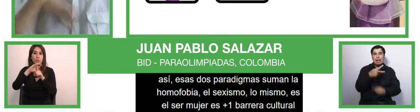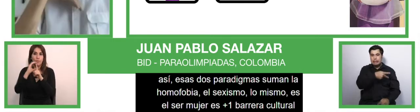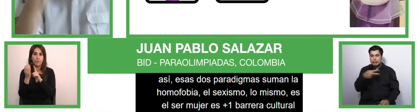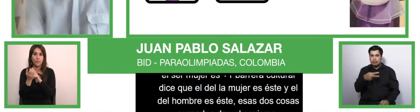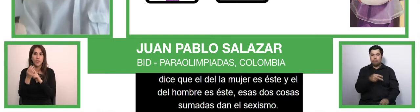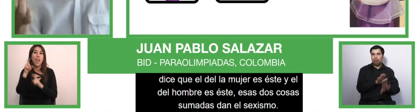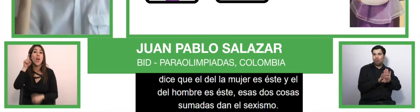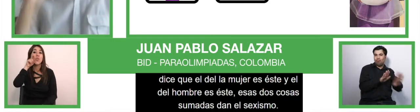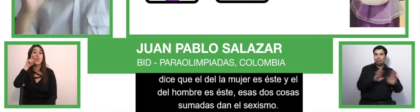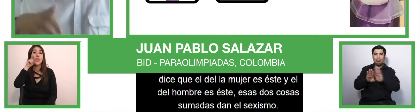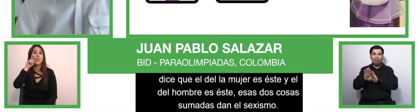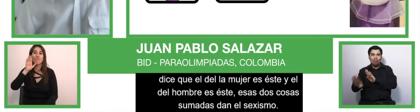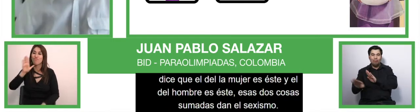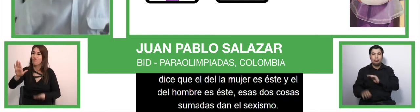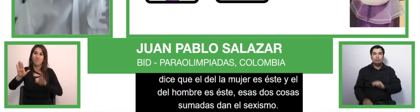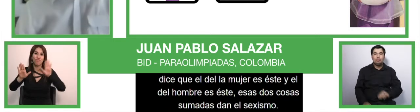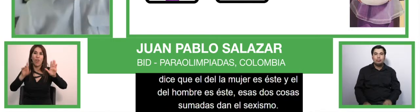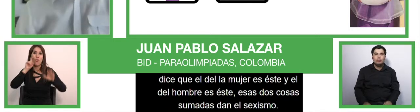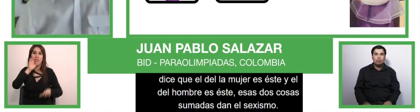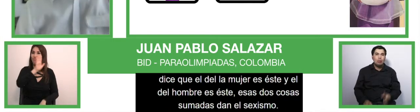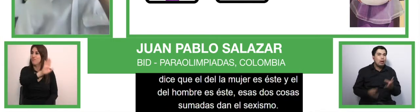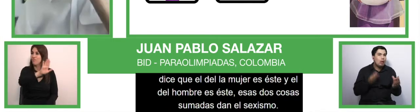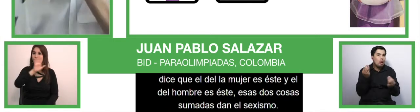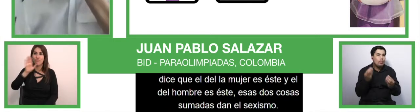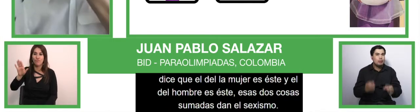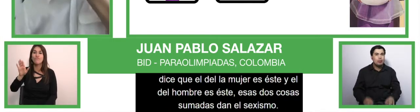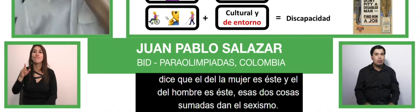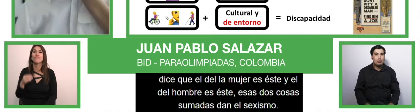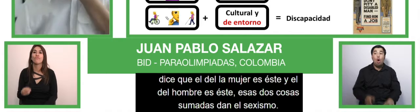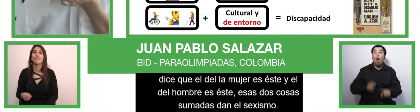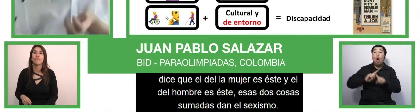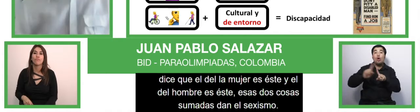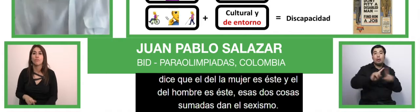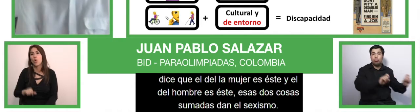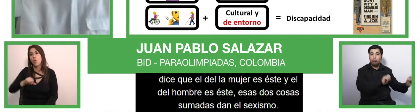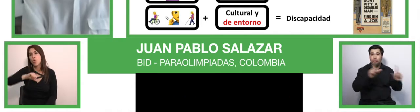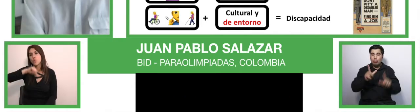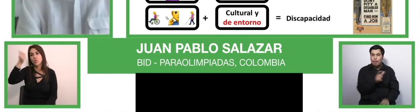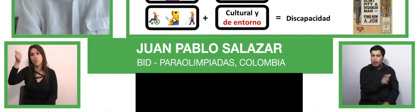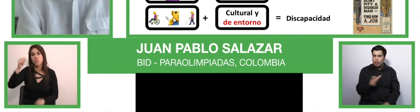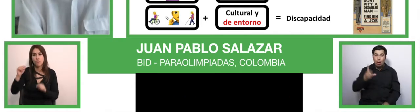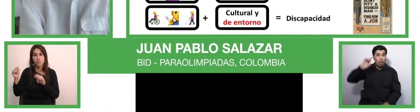Y finalmente, pásame una más, para las personas con